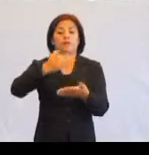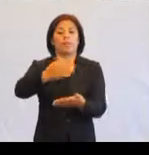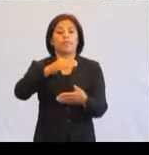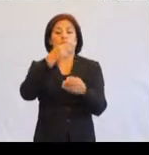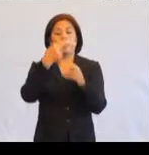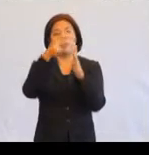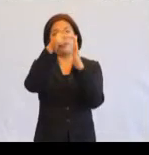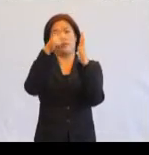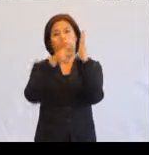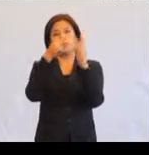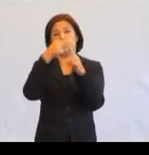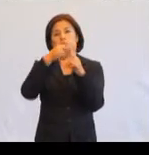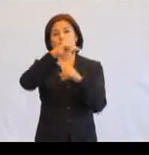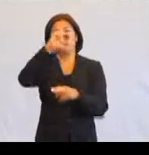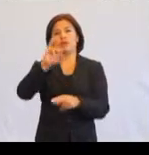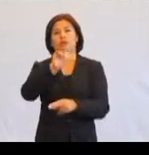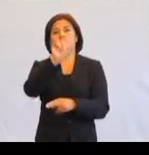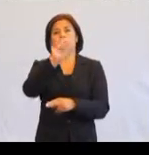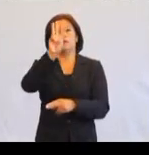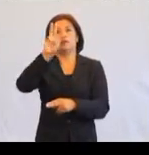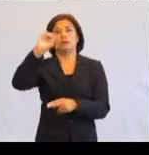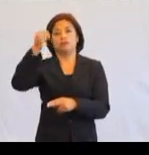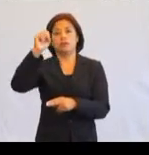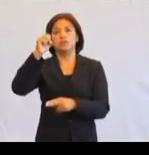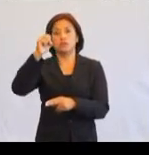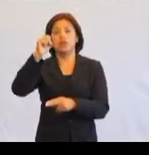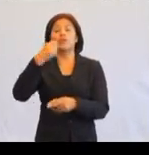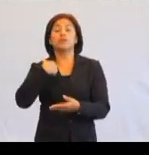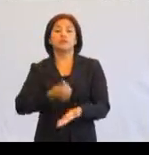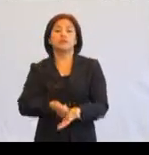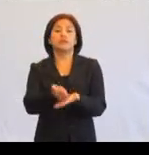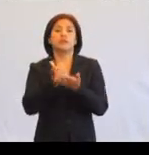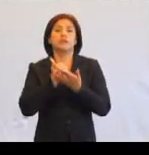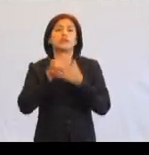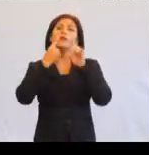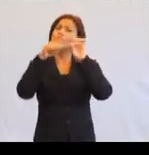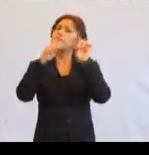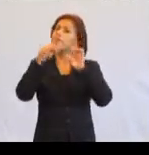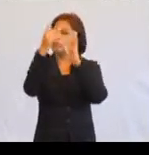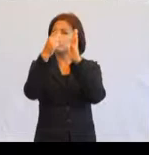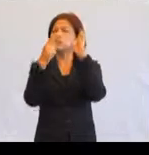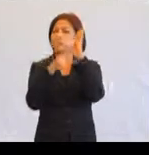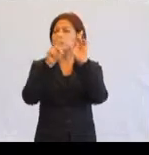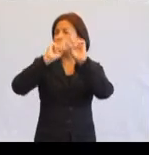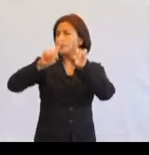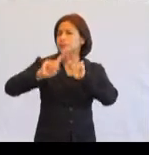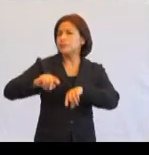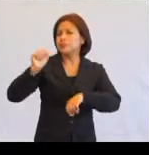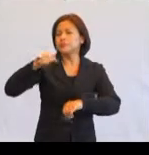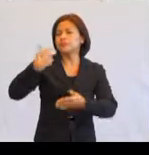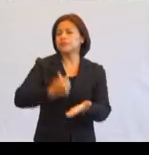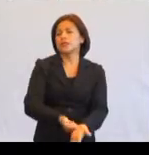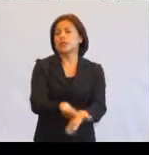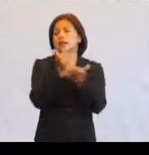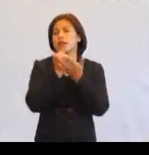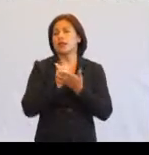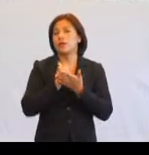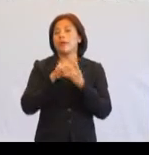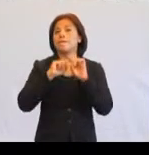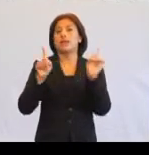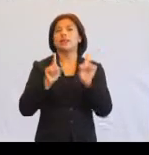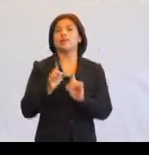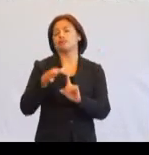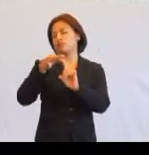pantalla que es el JOS para nosotros, aunque hay algunos programas que nos ayudan, lectores de